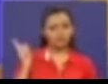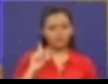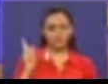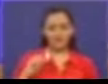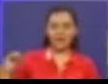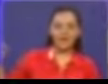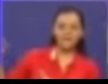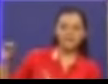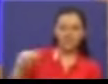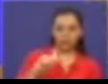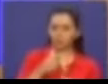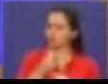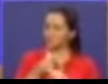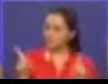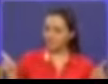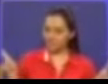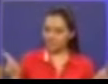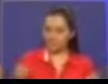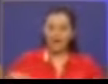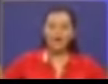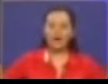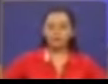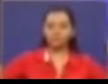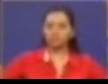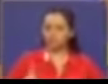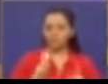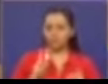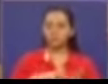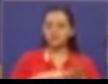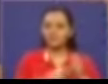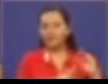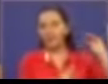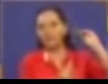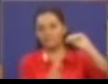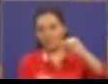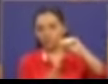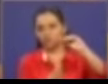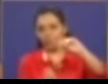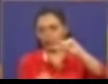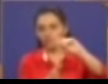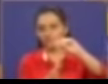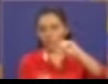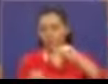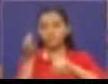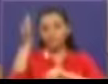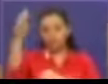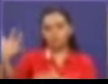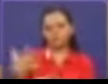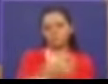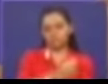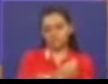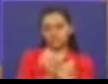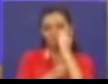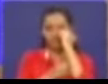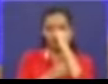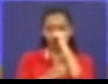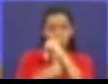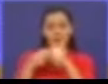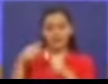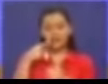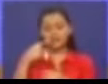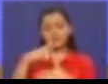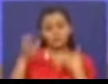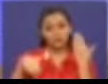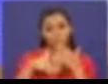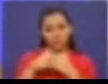pública. Aquí también, aunque no crean, en términos económicos, todo está hecho desde el capitalismo. Entonces hay mañoserías